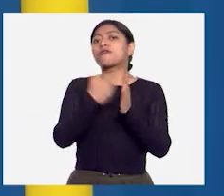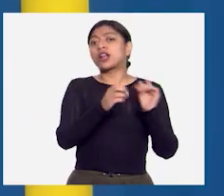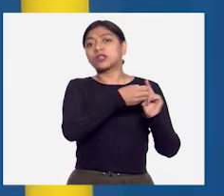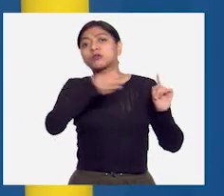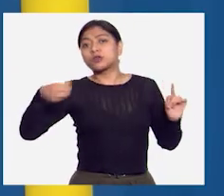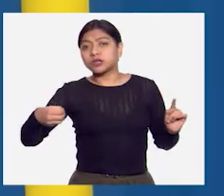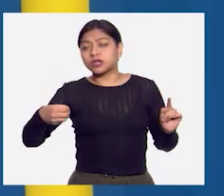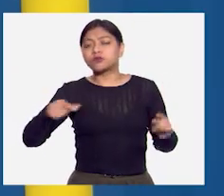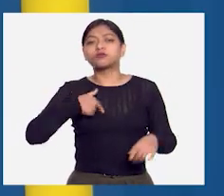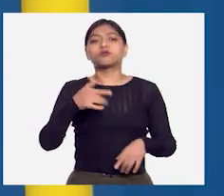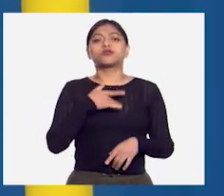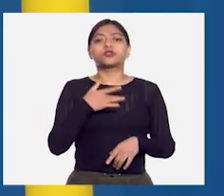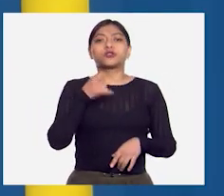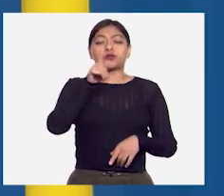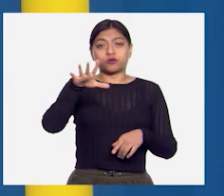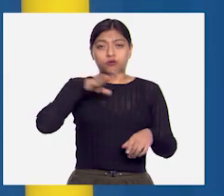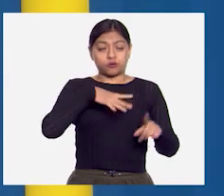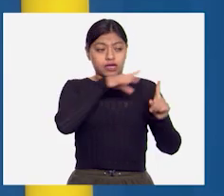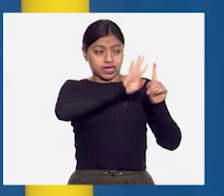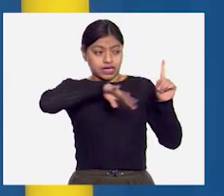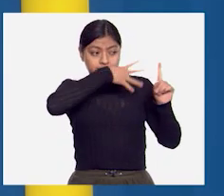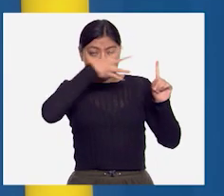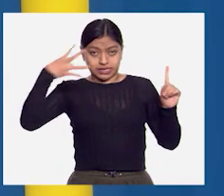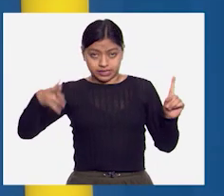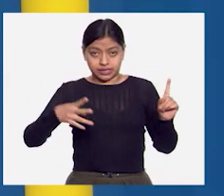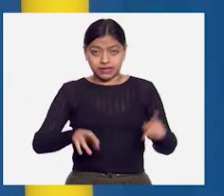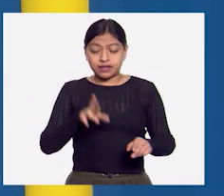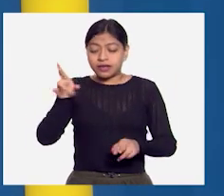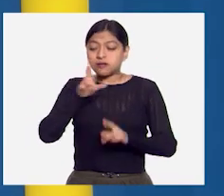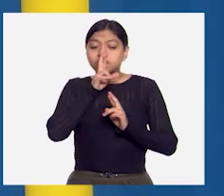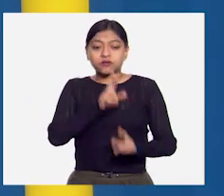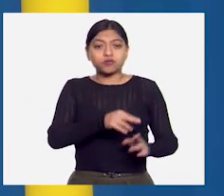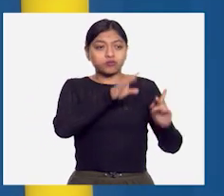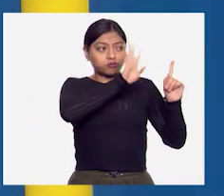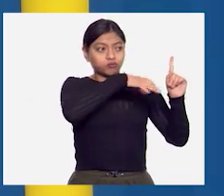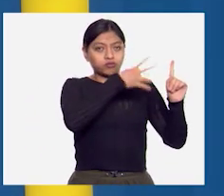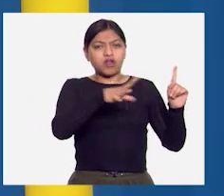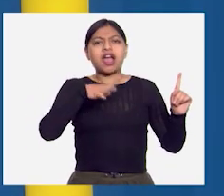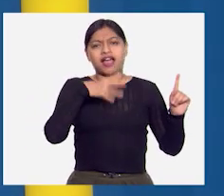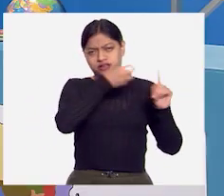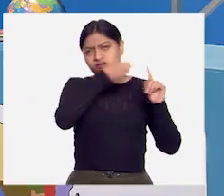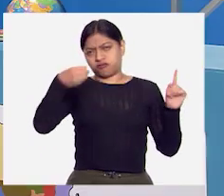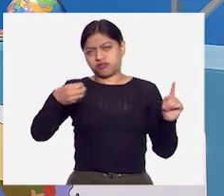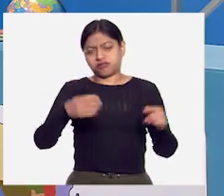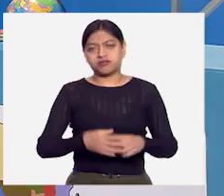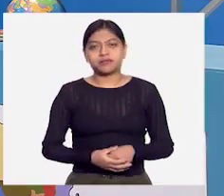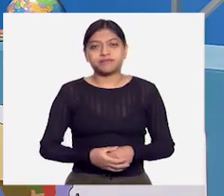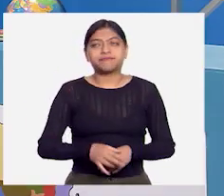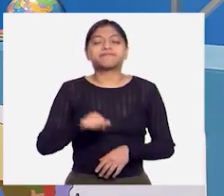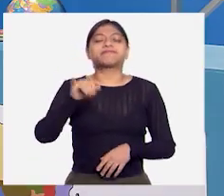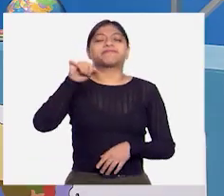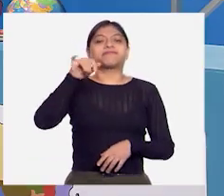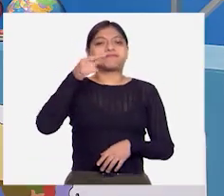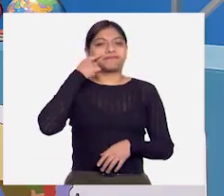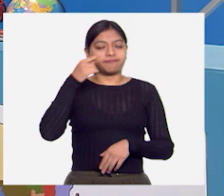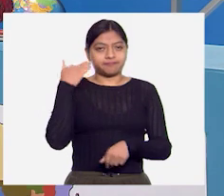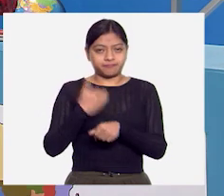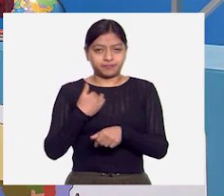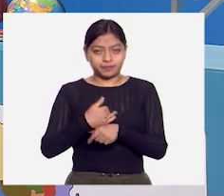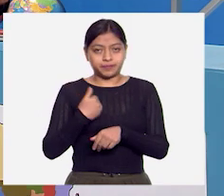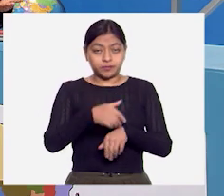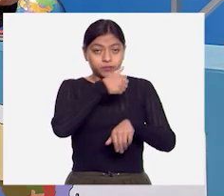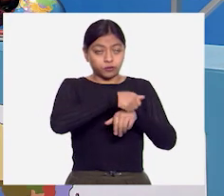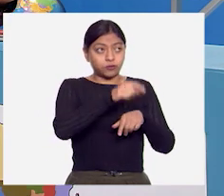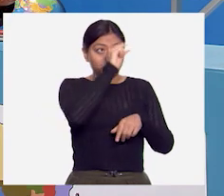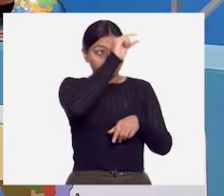Considero que cuando elaboramos las tablas con los resultados de los equipos, estaban ordenados. Así es. Estos datos